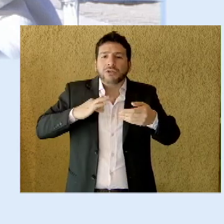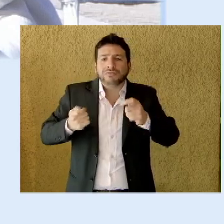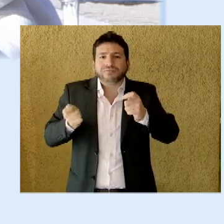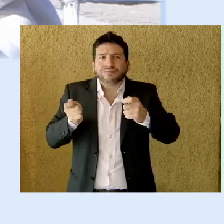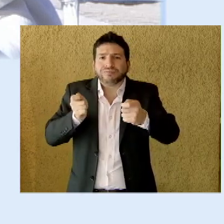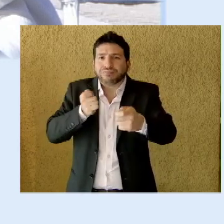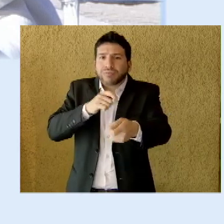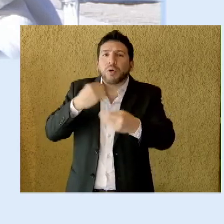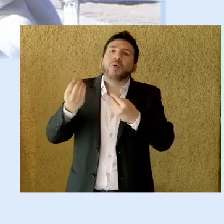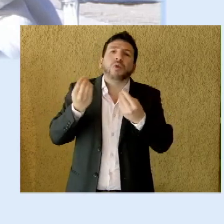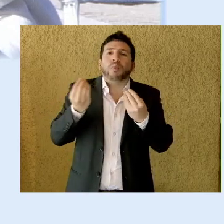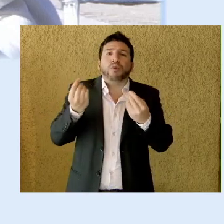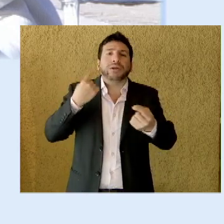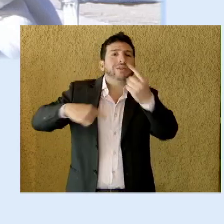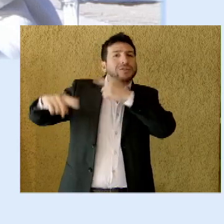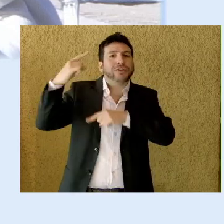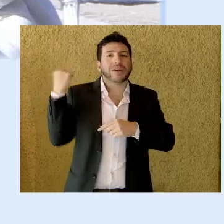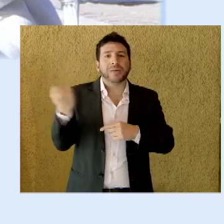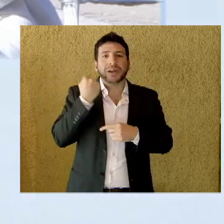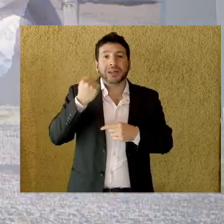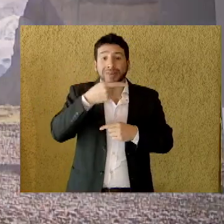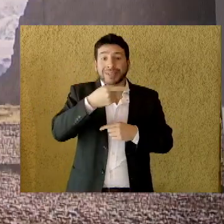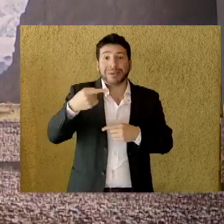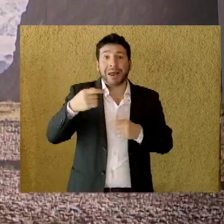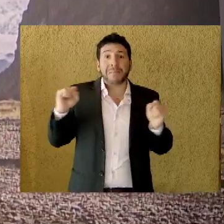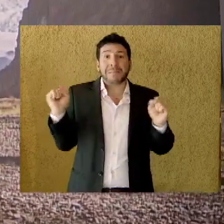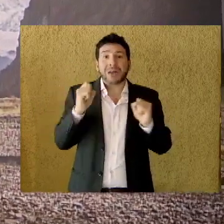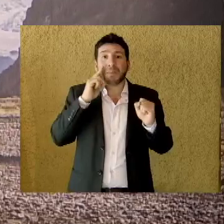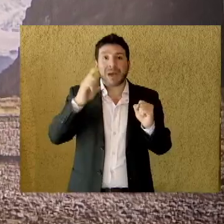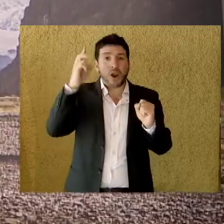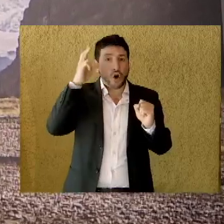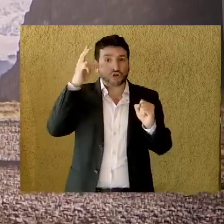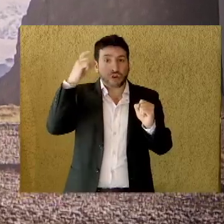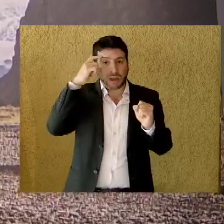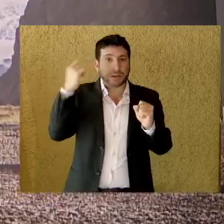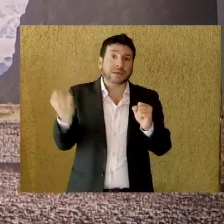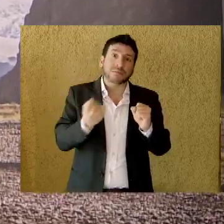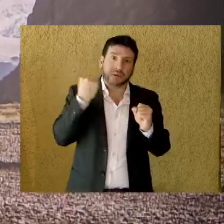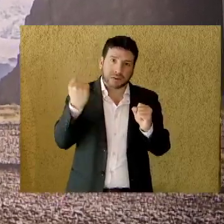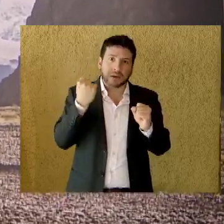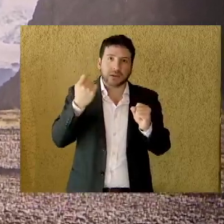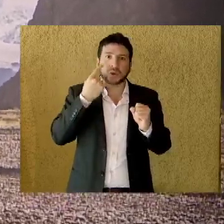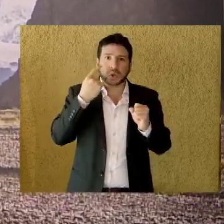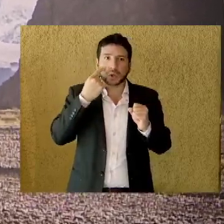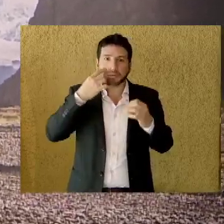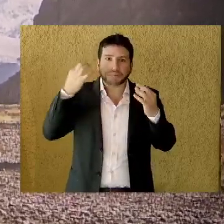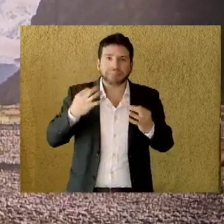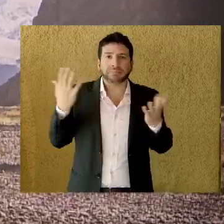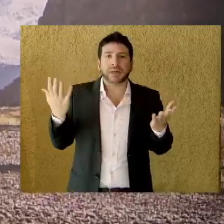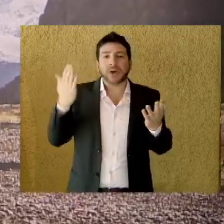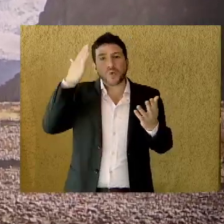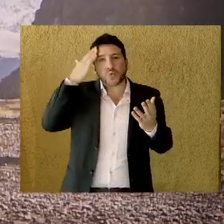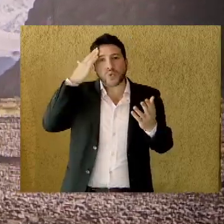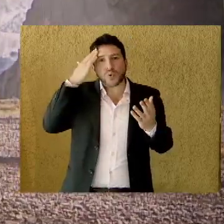y justamente, como decíamos, esa semana de mayo de 1810. Interesante repasarlo en todas esas propuestas culturales que vos